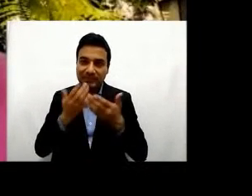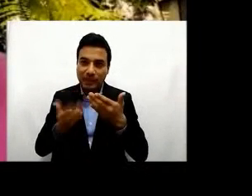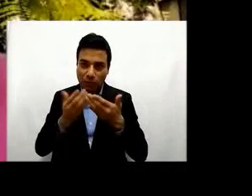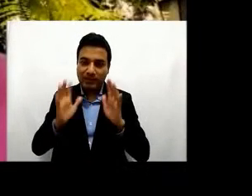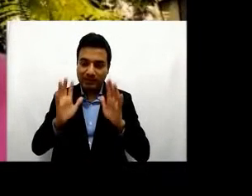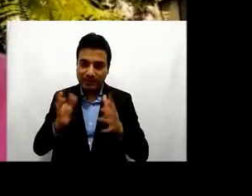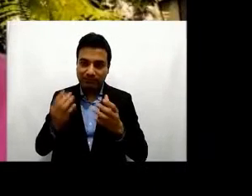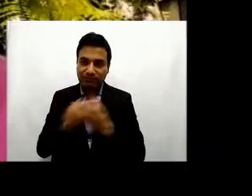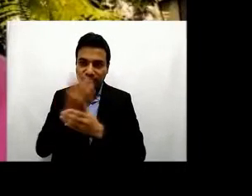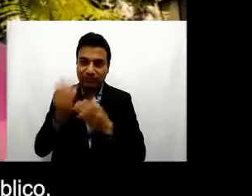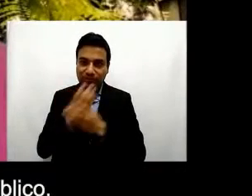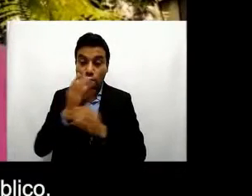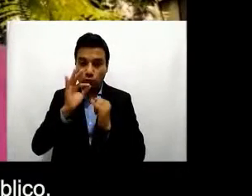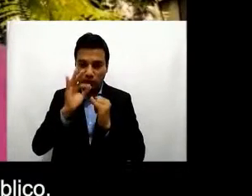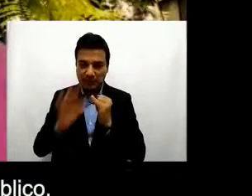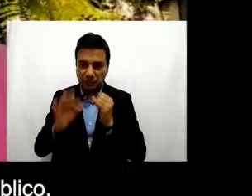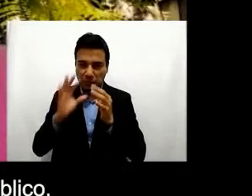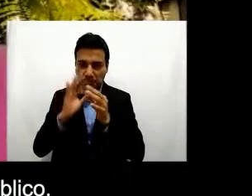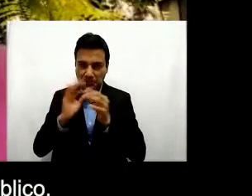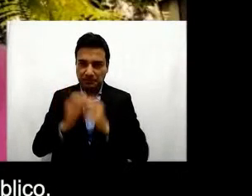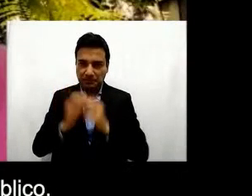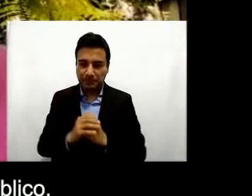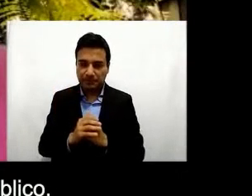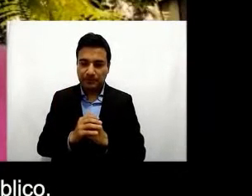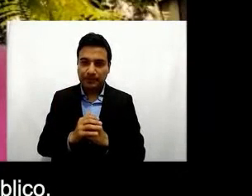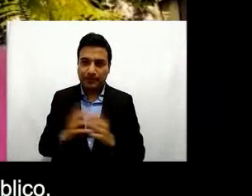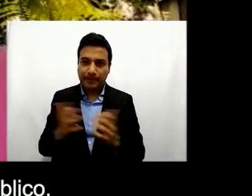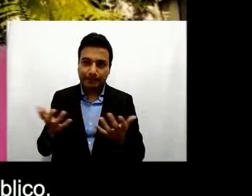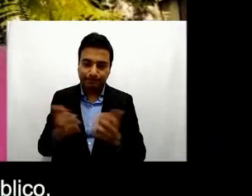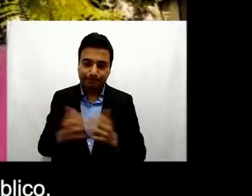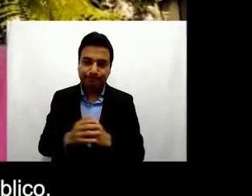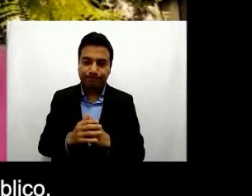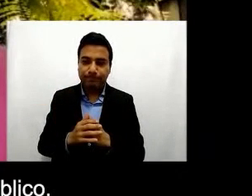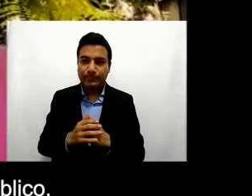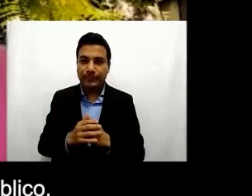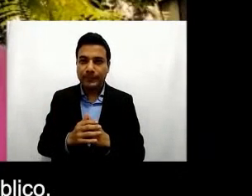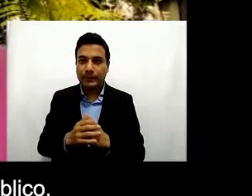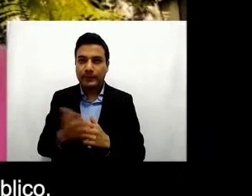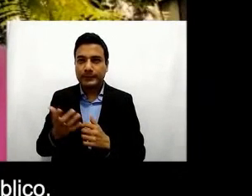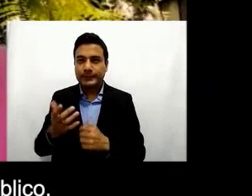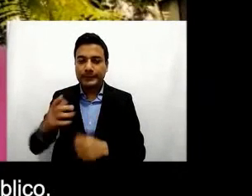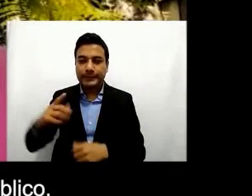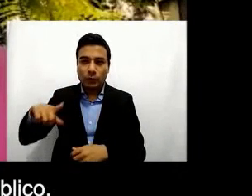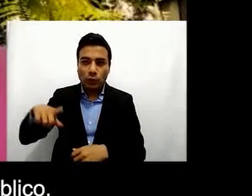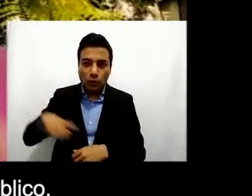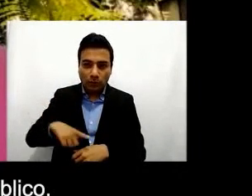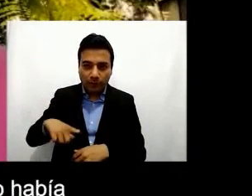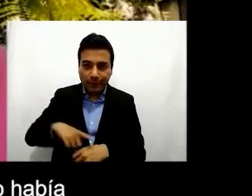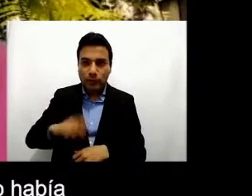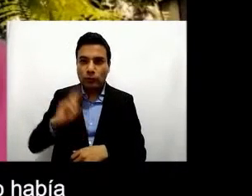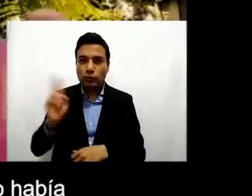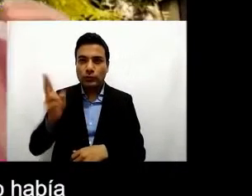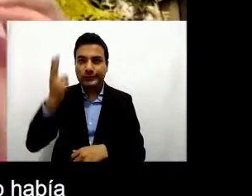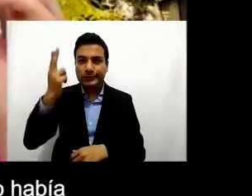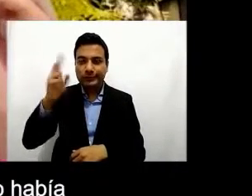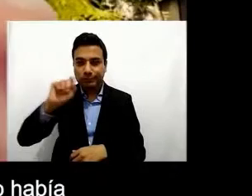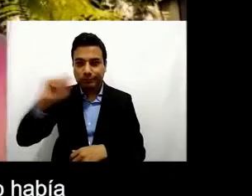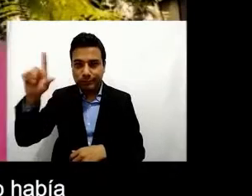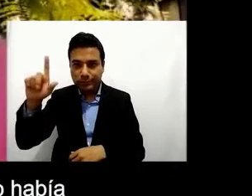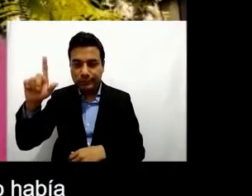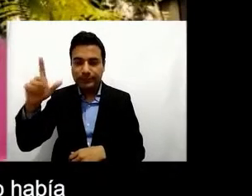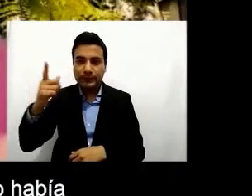último, la colaboración entre los sectores, ¿no? Sector público, privado y academia, para diferentes estrategias se